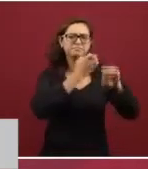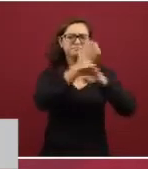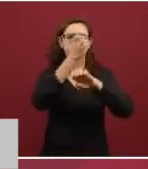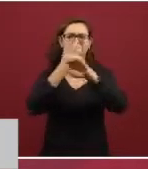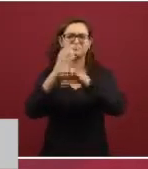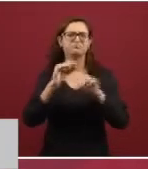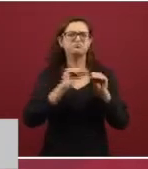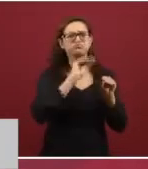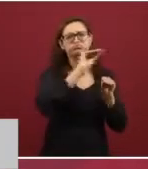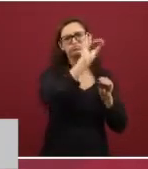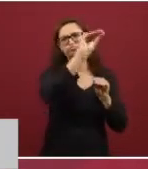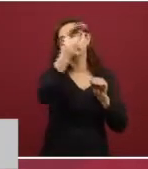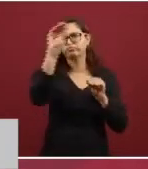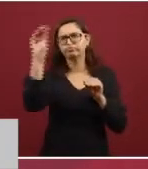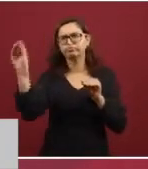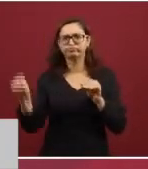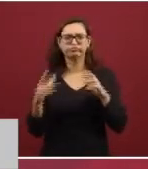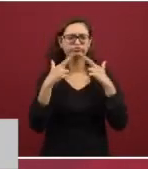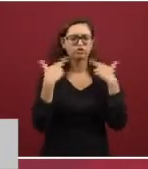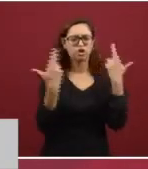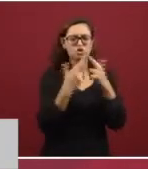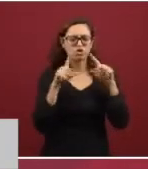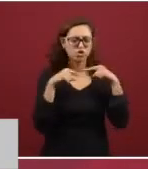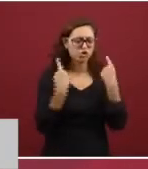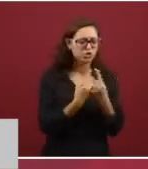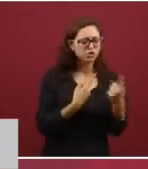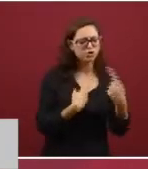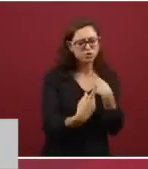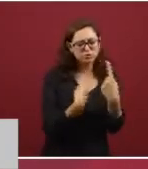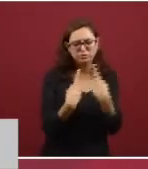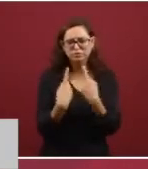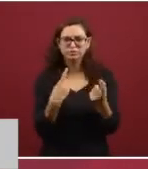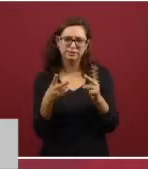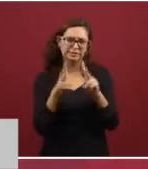de no subir impuestos, se combatirá la defraudación fiscal.